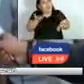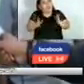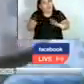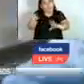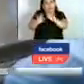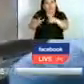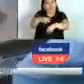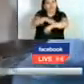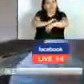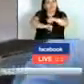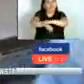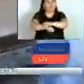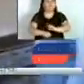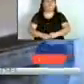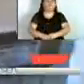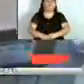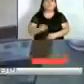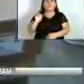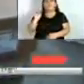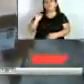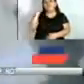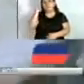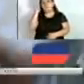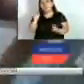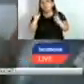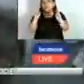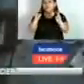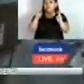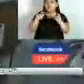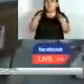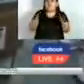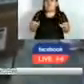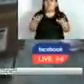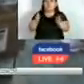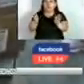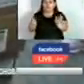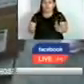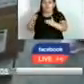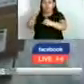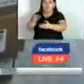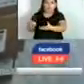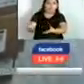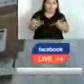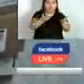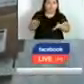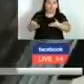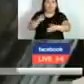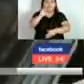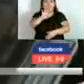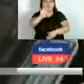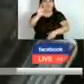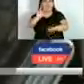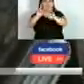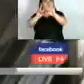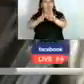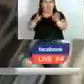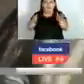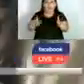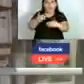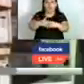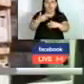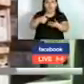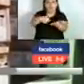detenciones. Tales declaraciones fueron abordadas en el marco de la entrega y traslado de los 447 paquetes de los